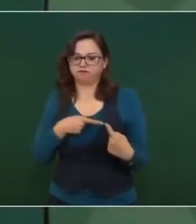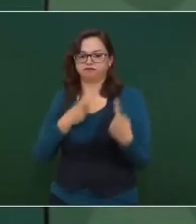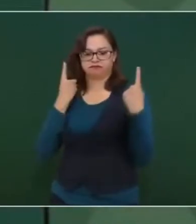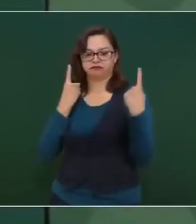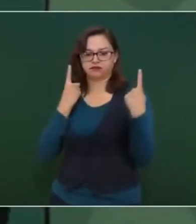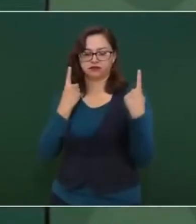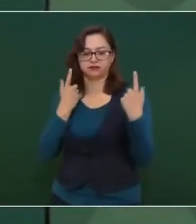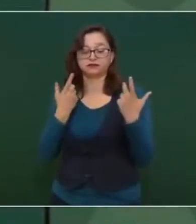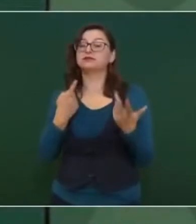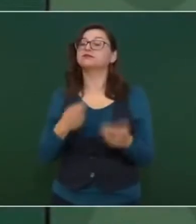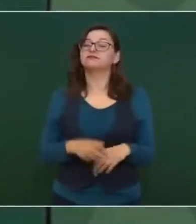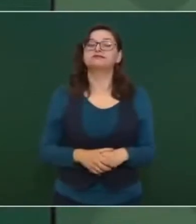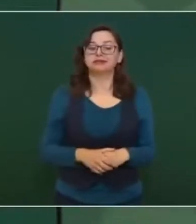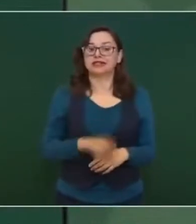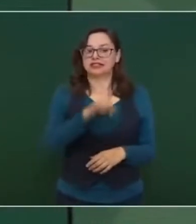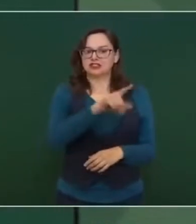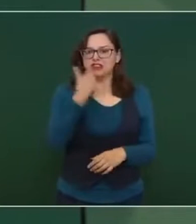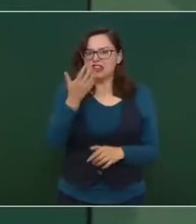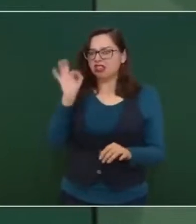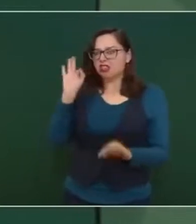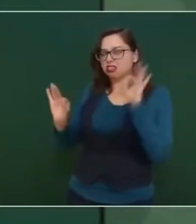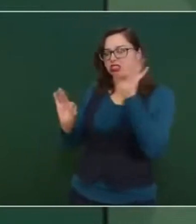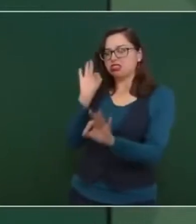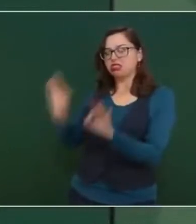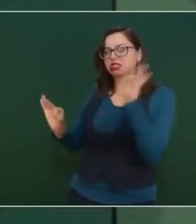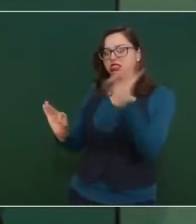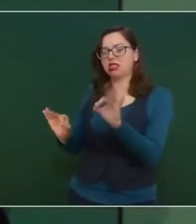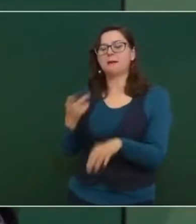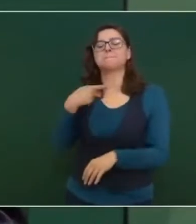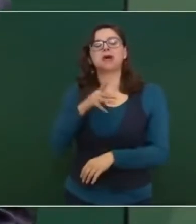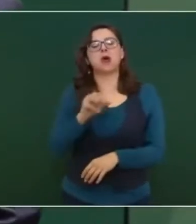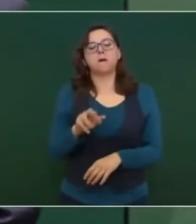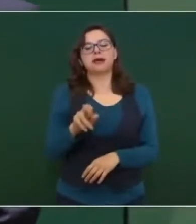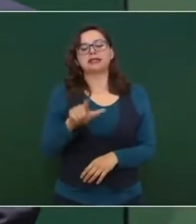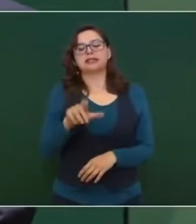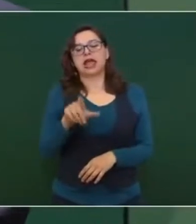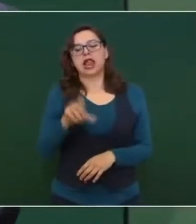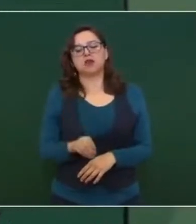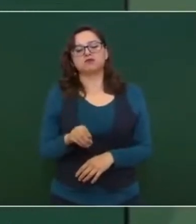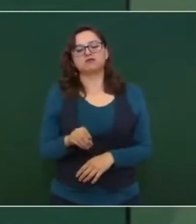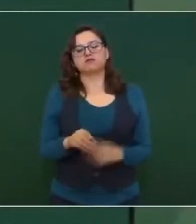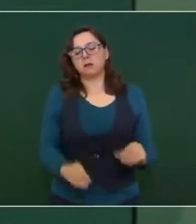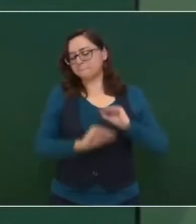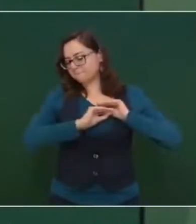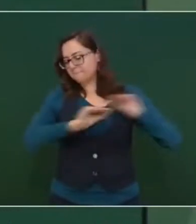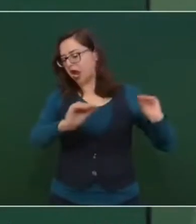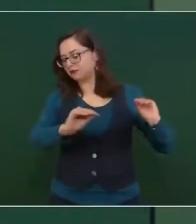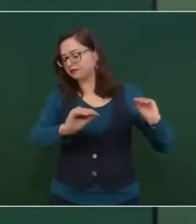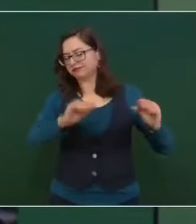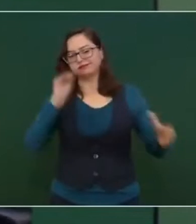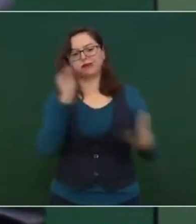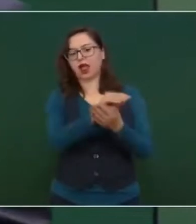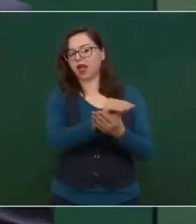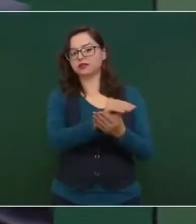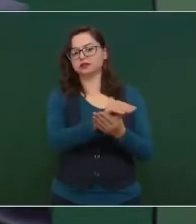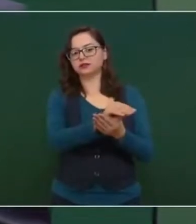pero Marcelo se puso cera en los oídos y no escuchó